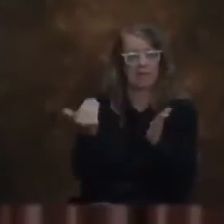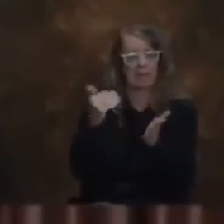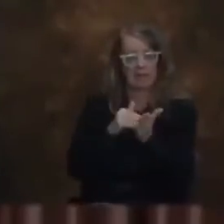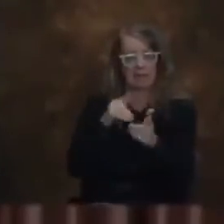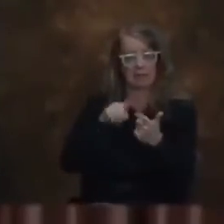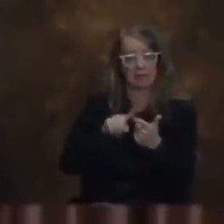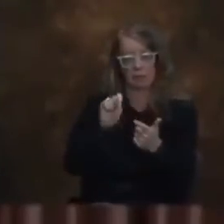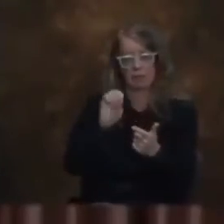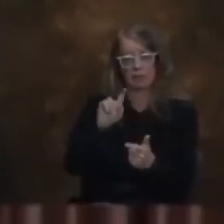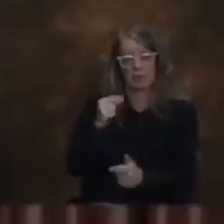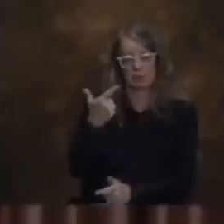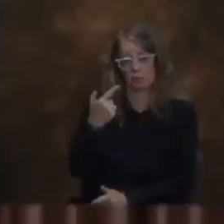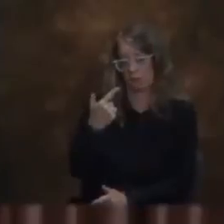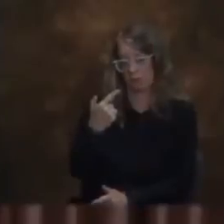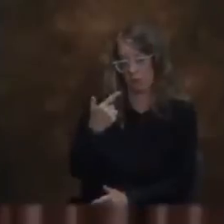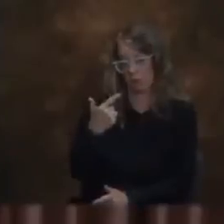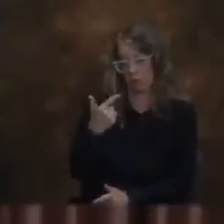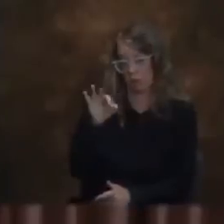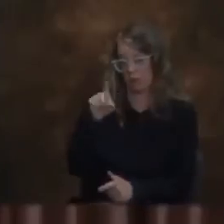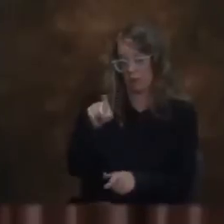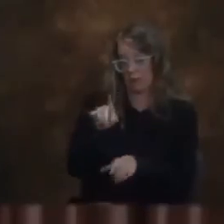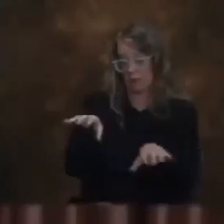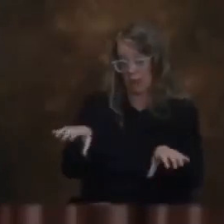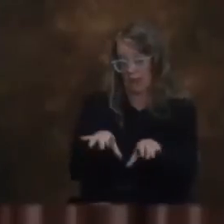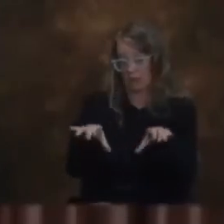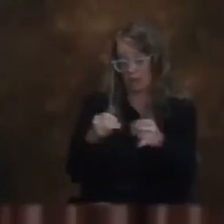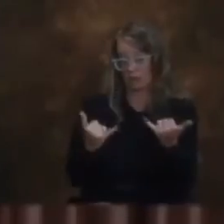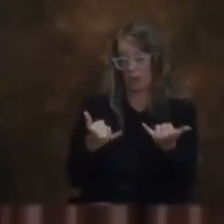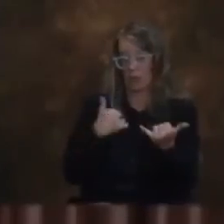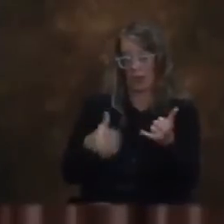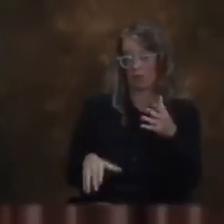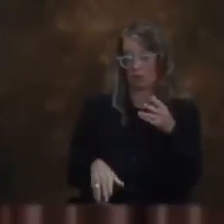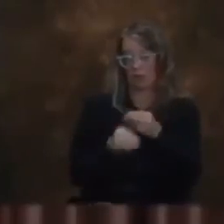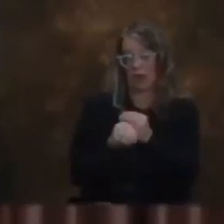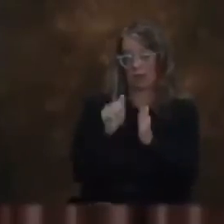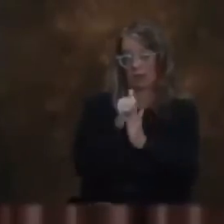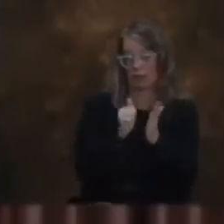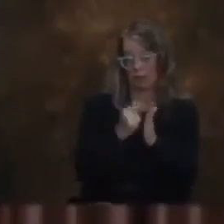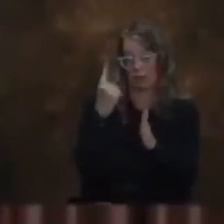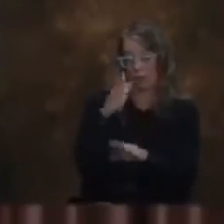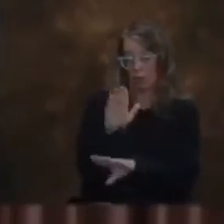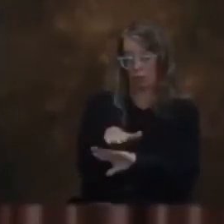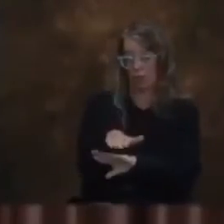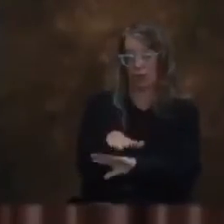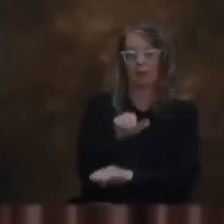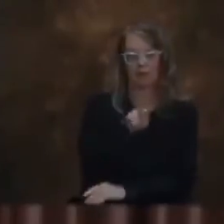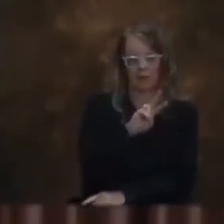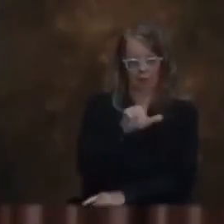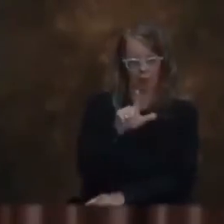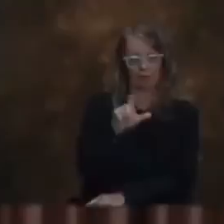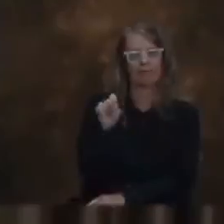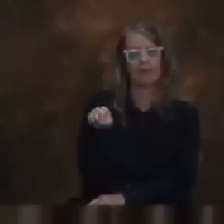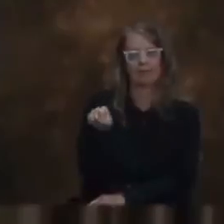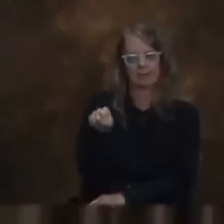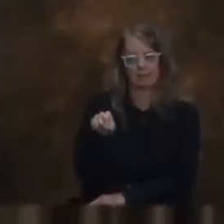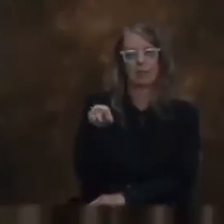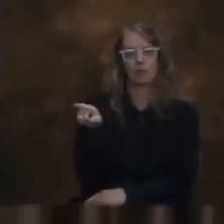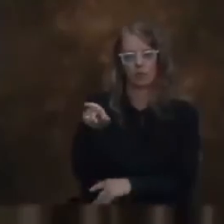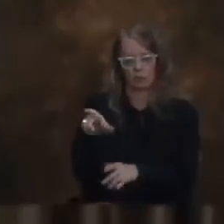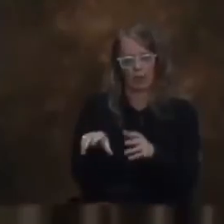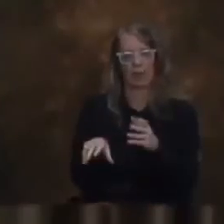reunión especial entonces si hay o acción que tomar lo agregamos para una un punto de la agenda y puede hacerlo